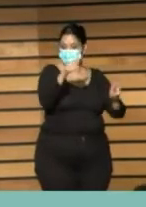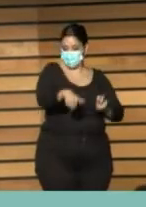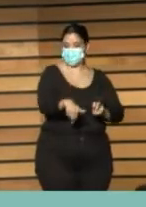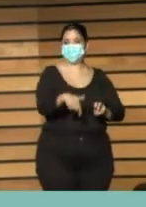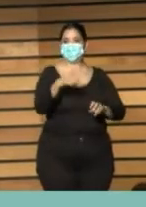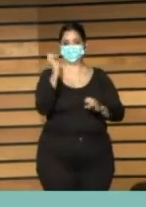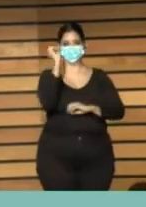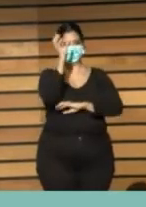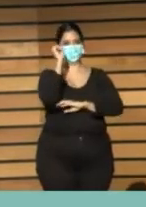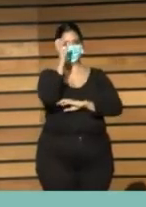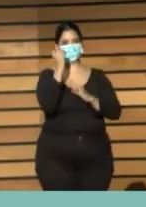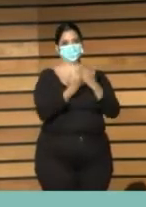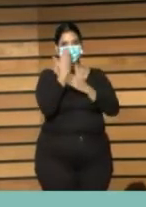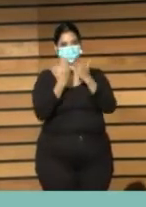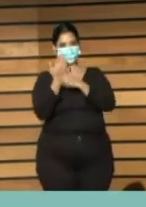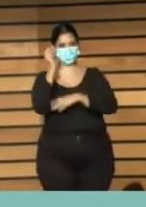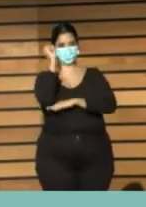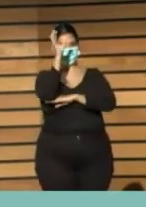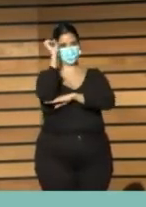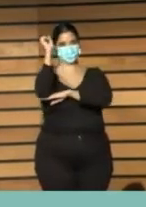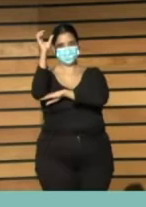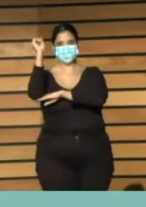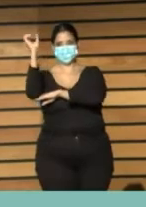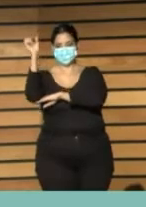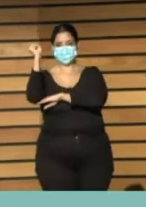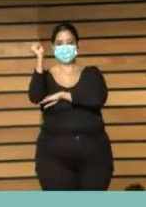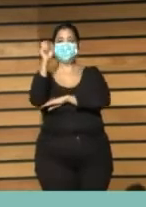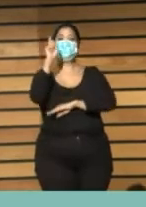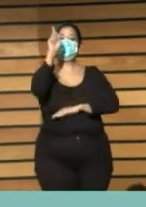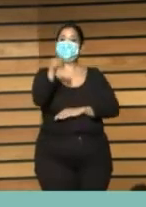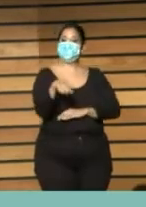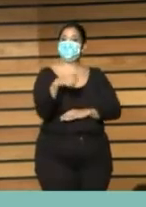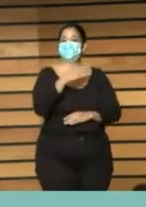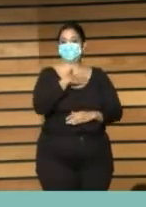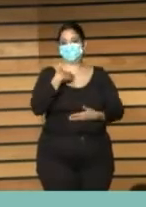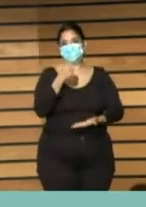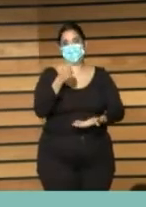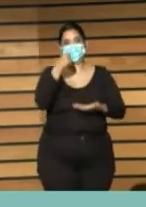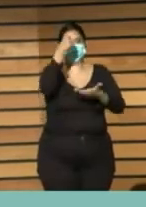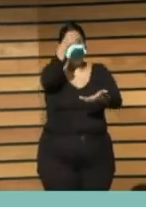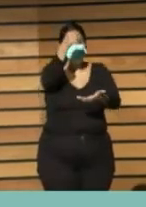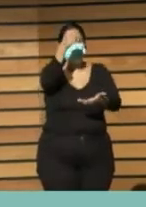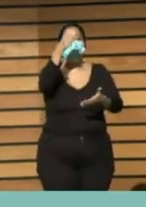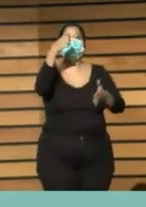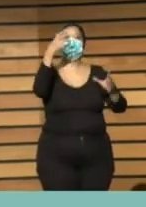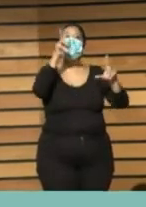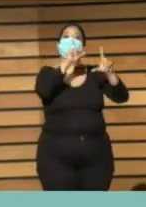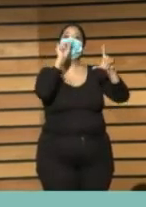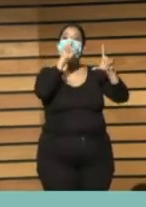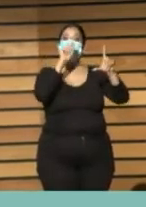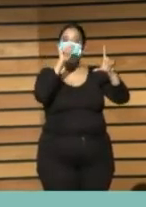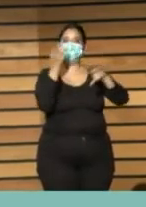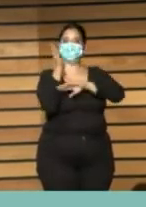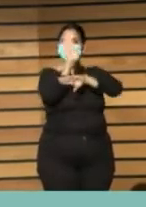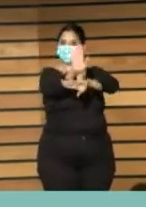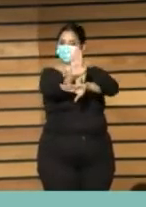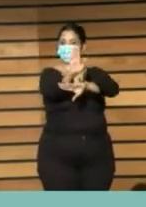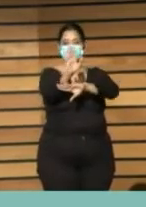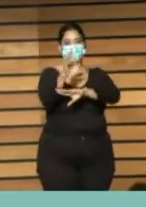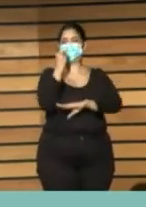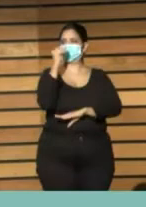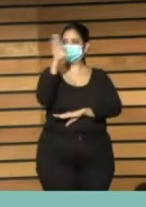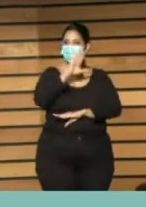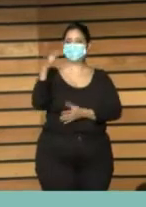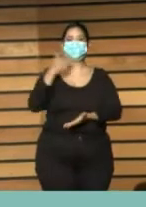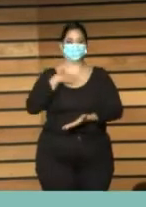congreso. Y como ya hiciéramos en ediciones anteriores, hemos querido premiar los mejores vídeos recibidos. Ya sabéis que